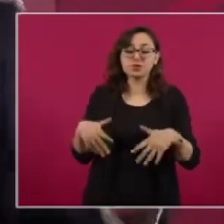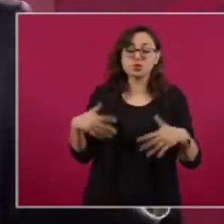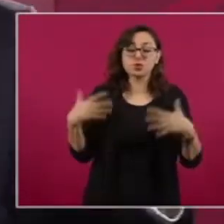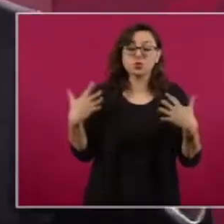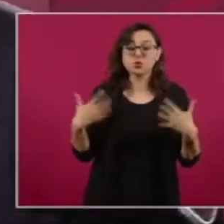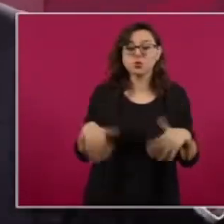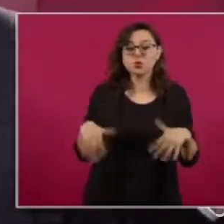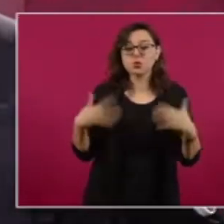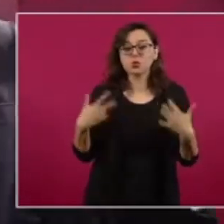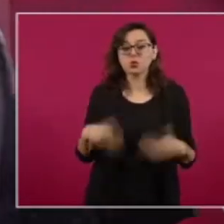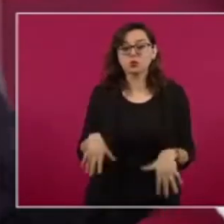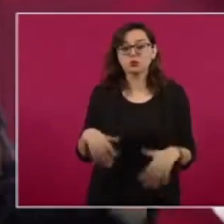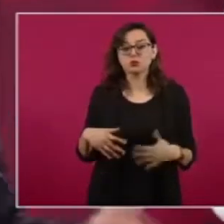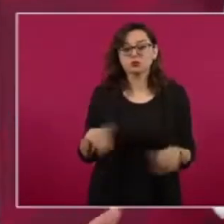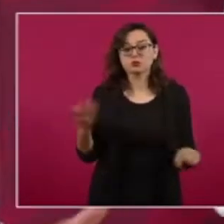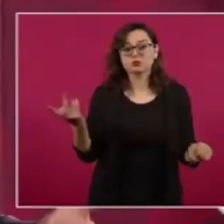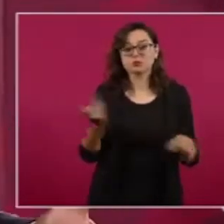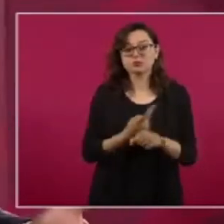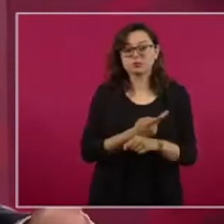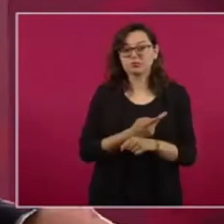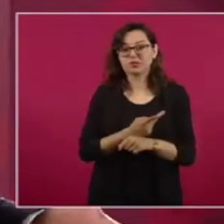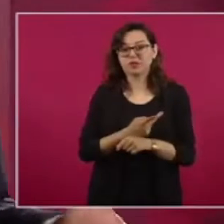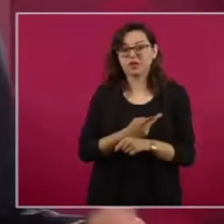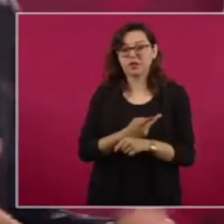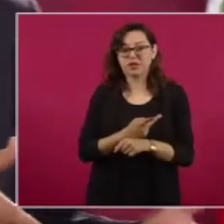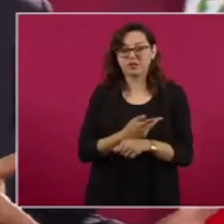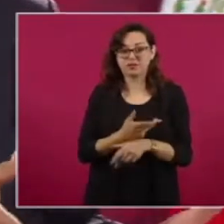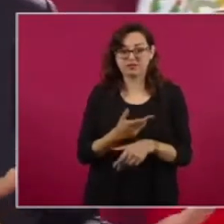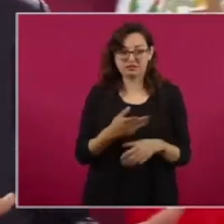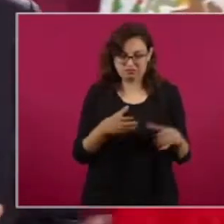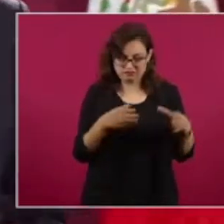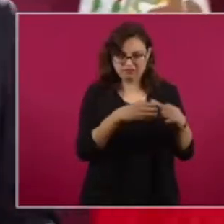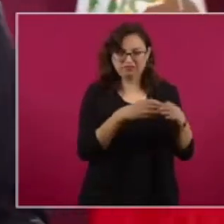y se castiga